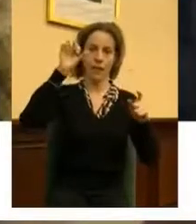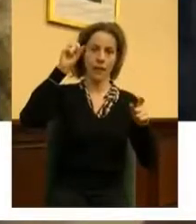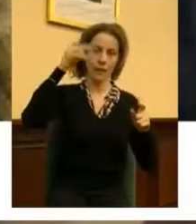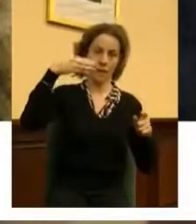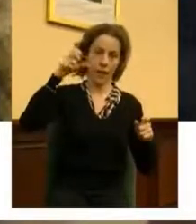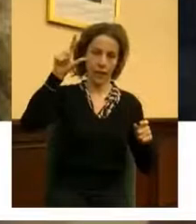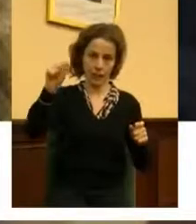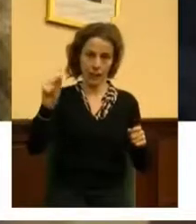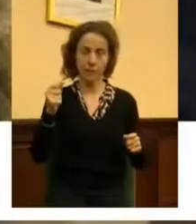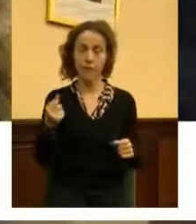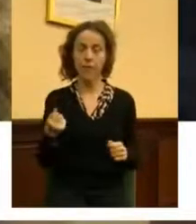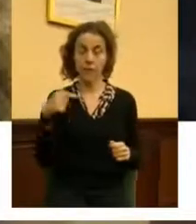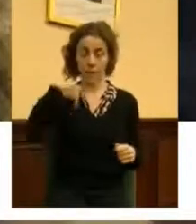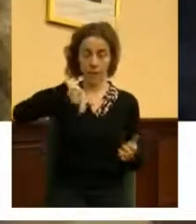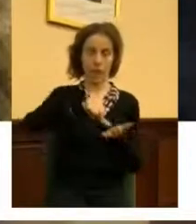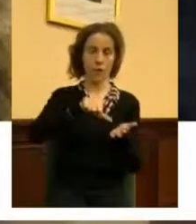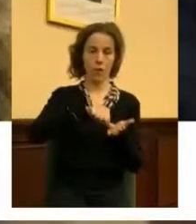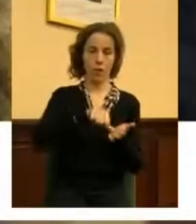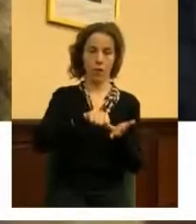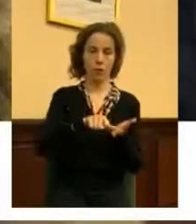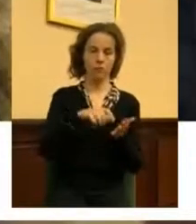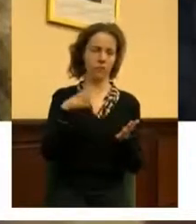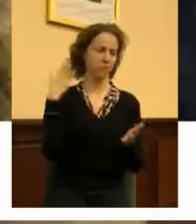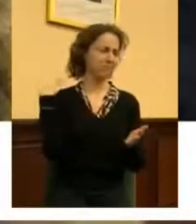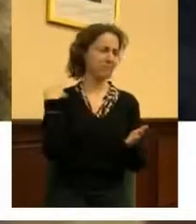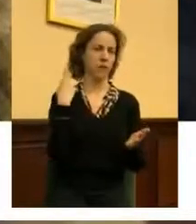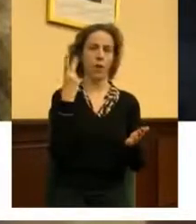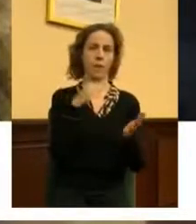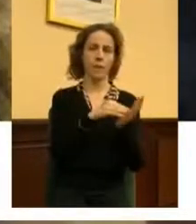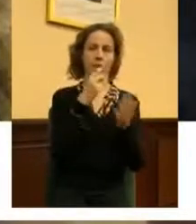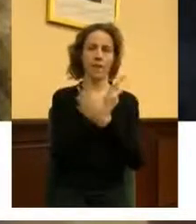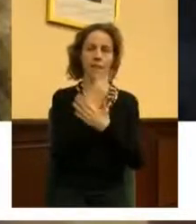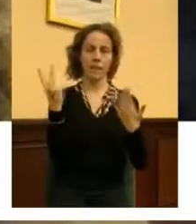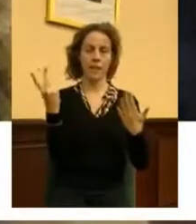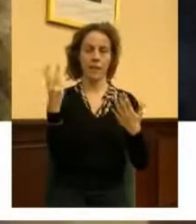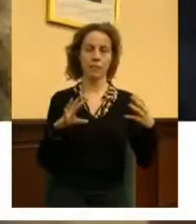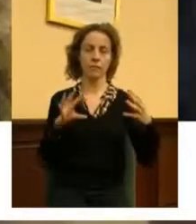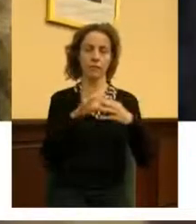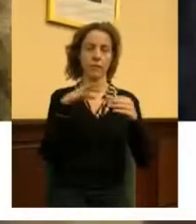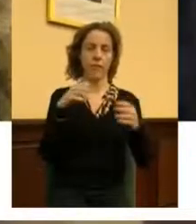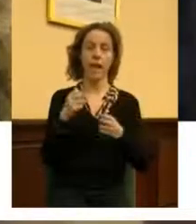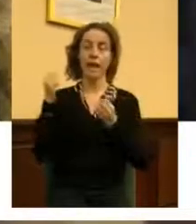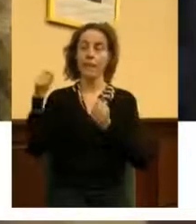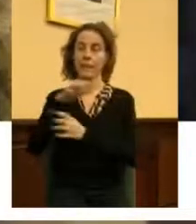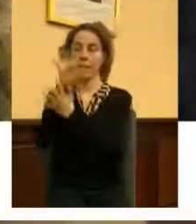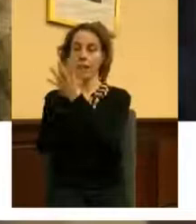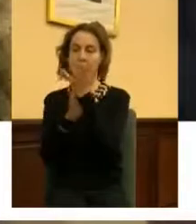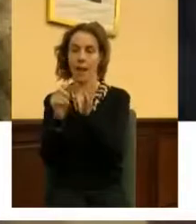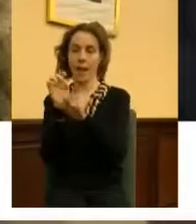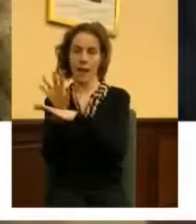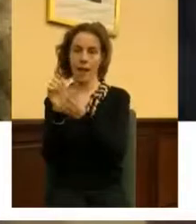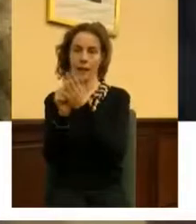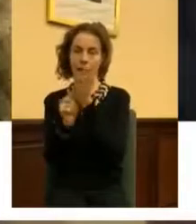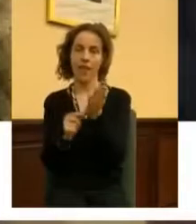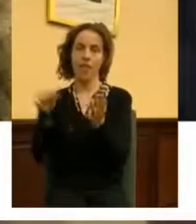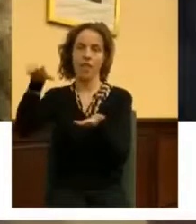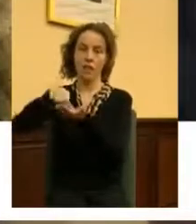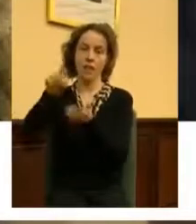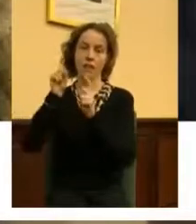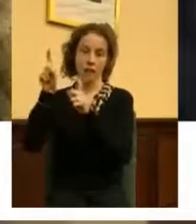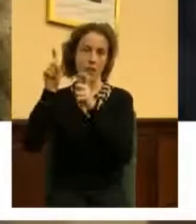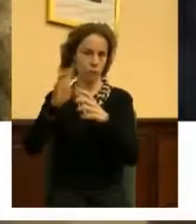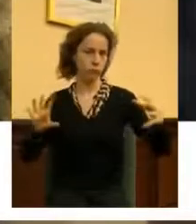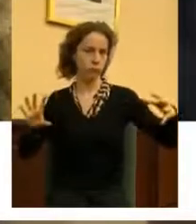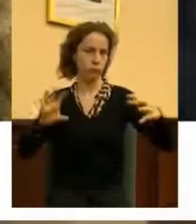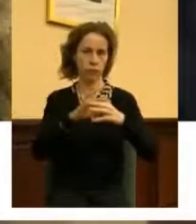vinculó nuestra ciudad en el año 2017 a la Carta de Ciudades Educadoras, haciendo un